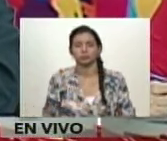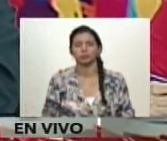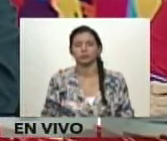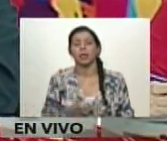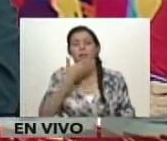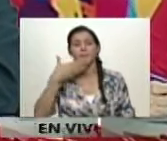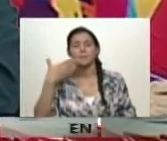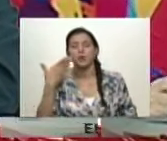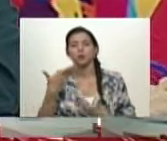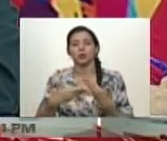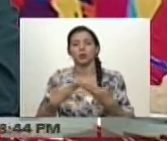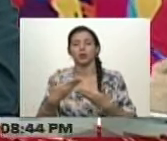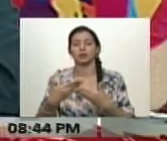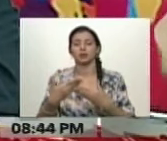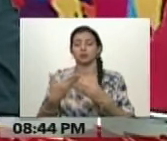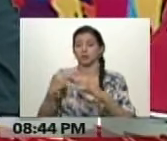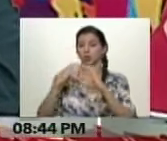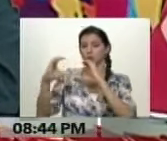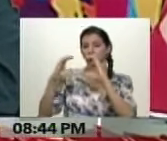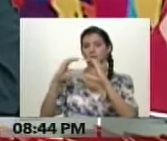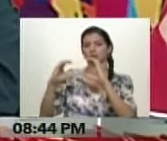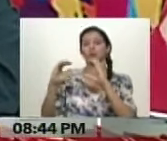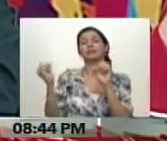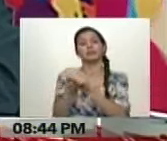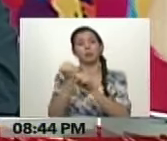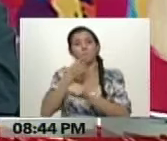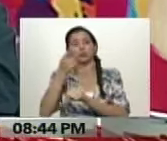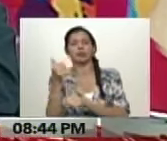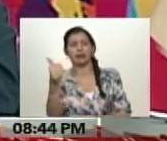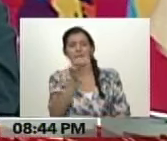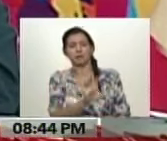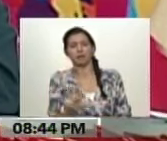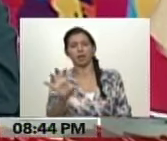mejorar la capacidad de comunicación y de hacer política por estado,